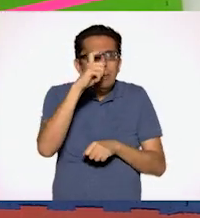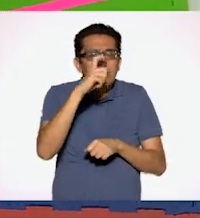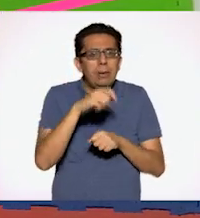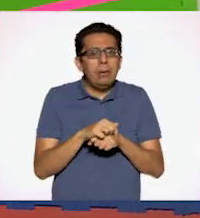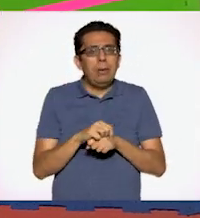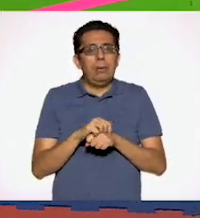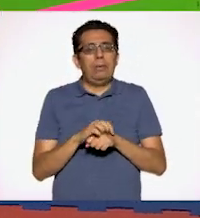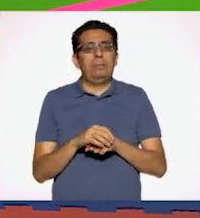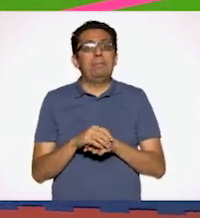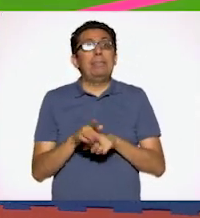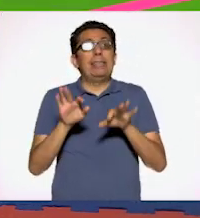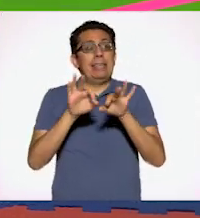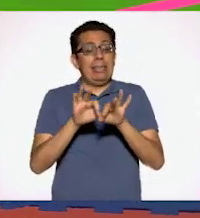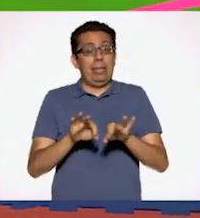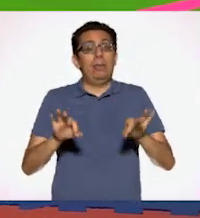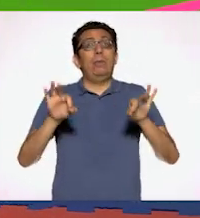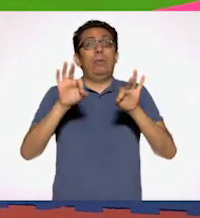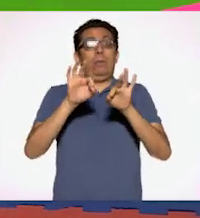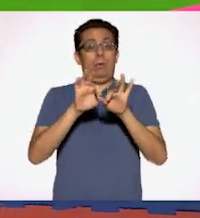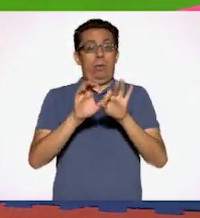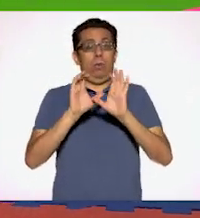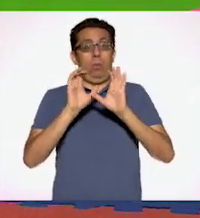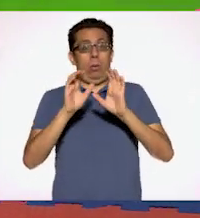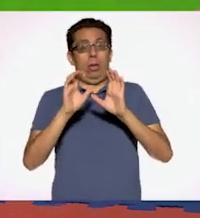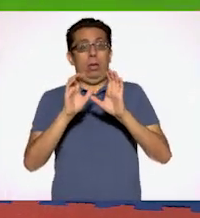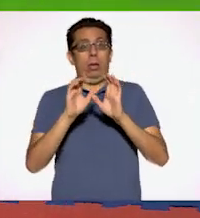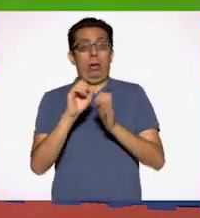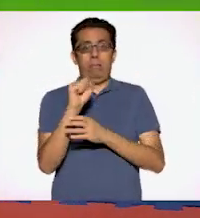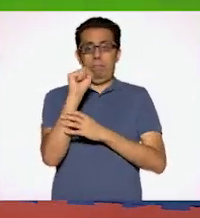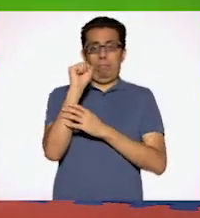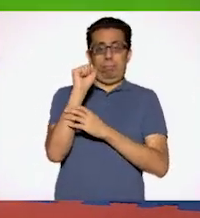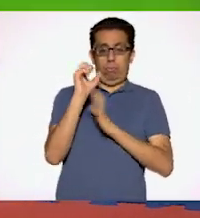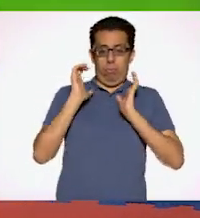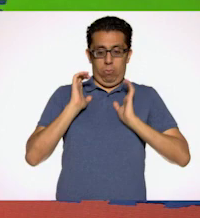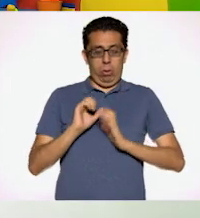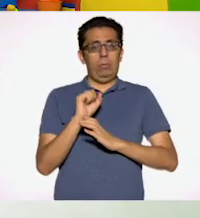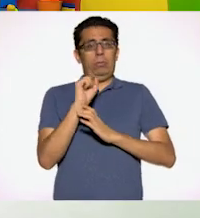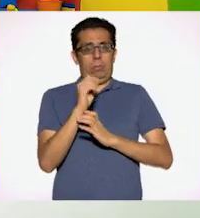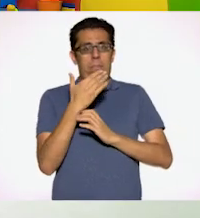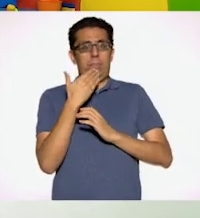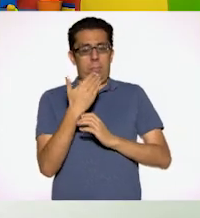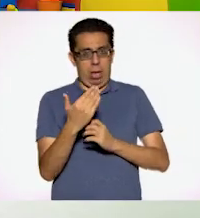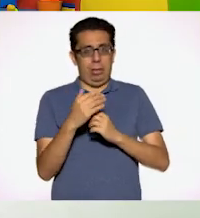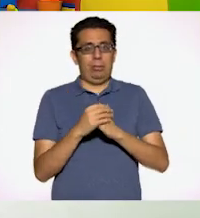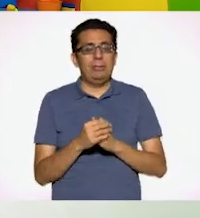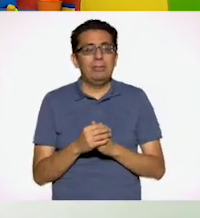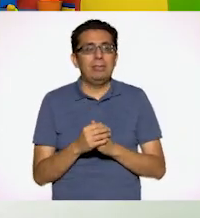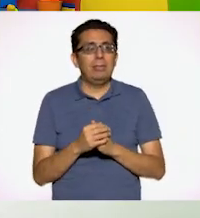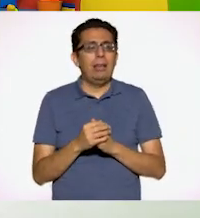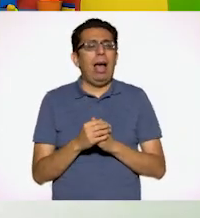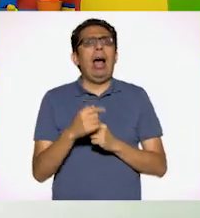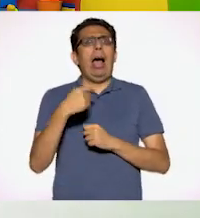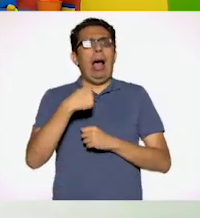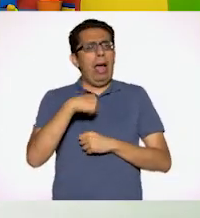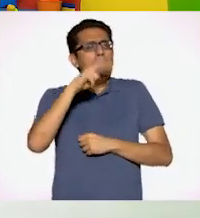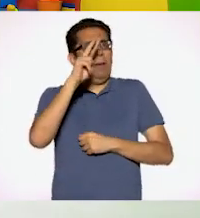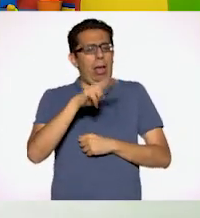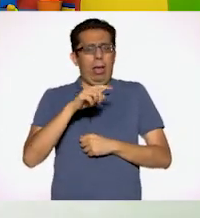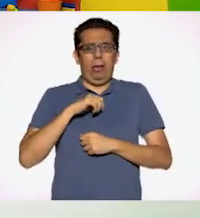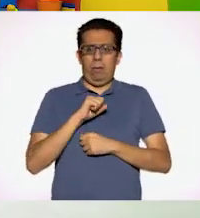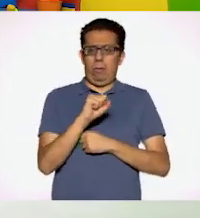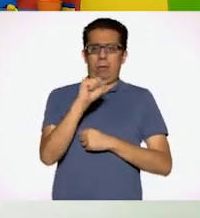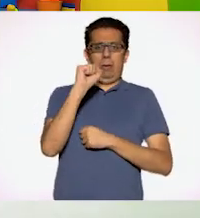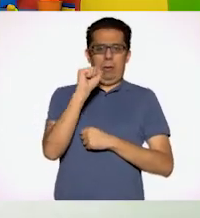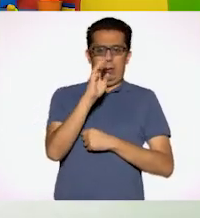muy importante que cuides tu postura. ¡Derechita! Cierto, si pongo mi cuerpo derecho y abro